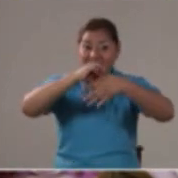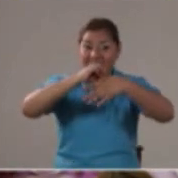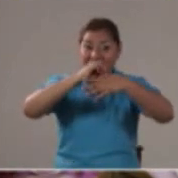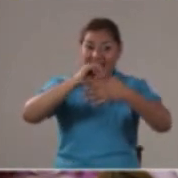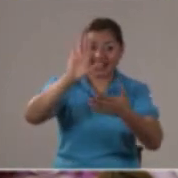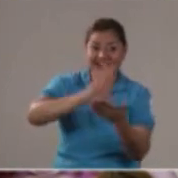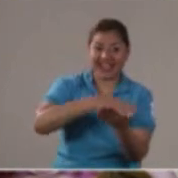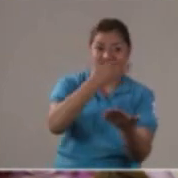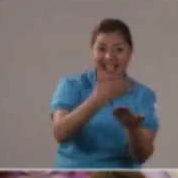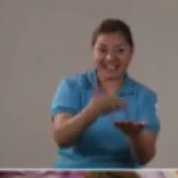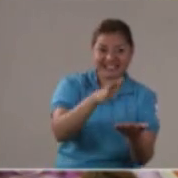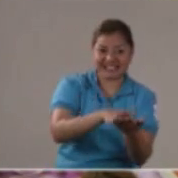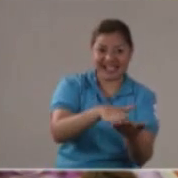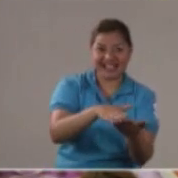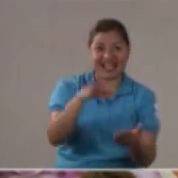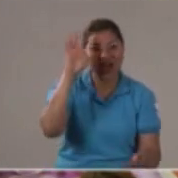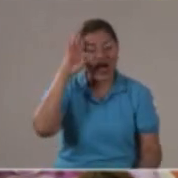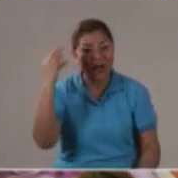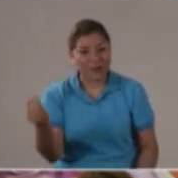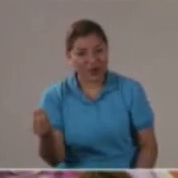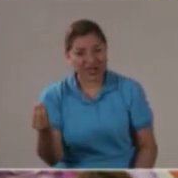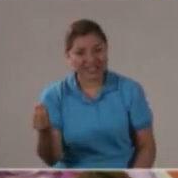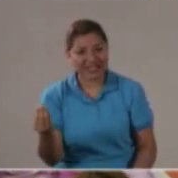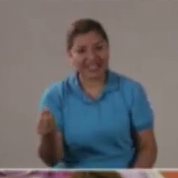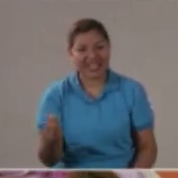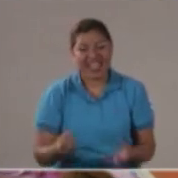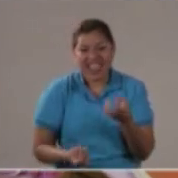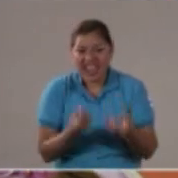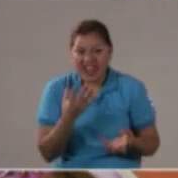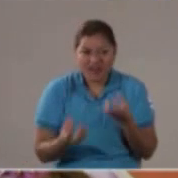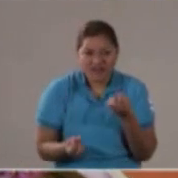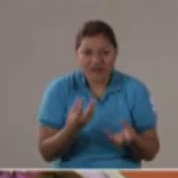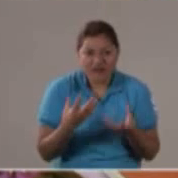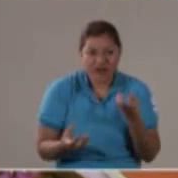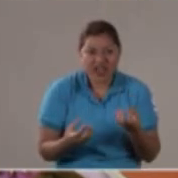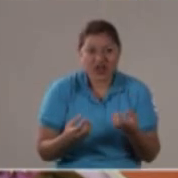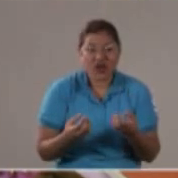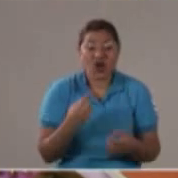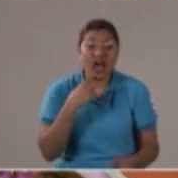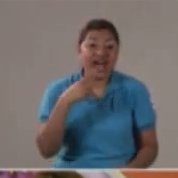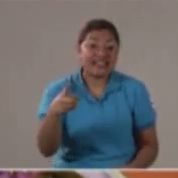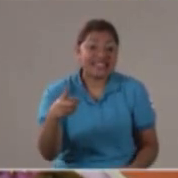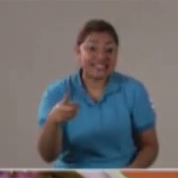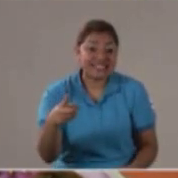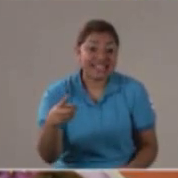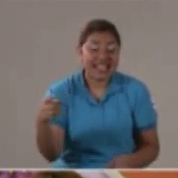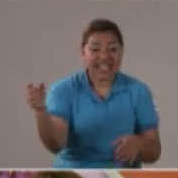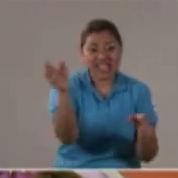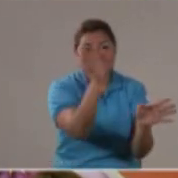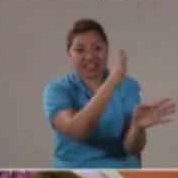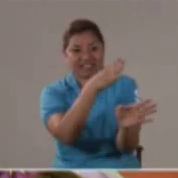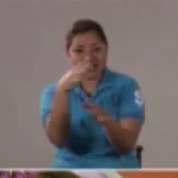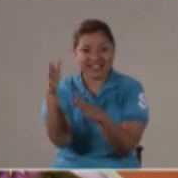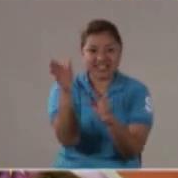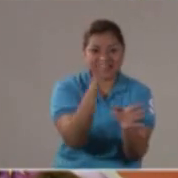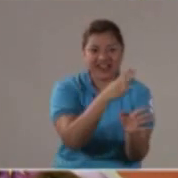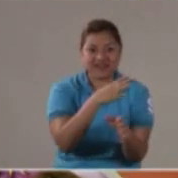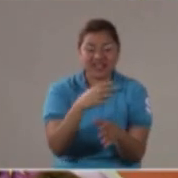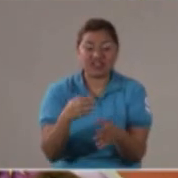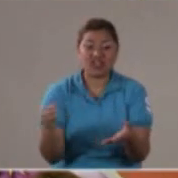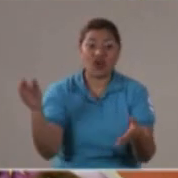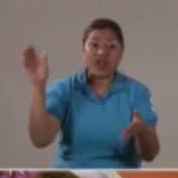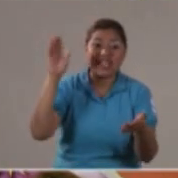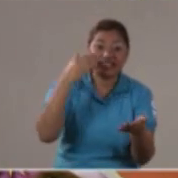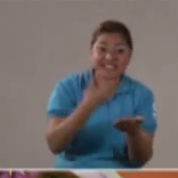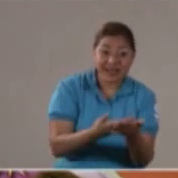¿Por qué? Porque las partículas de carbón que están ahí se las lleva el viento y se pueden pegar en la carne, y después